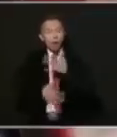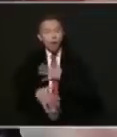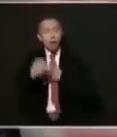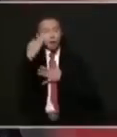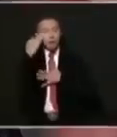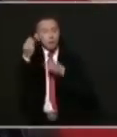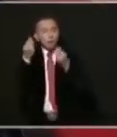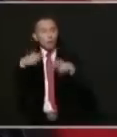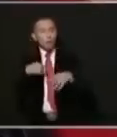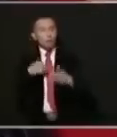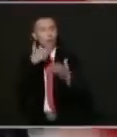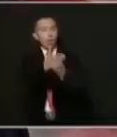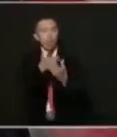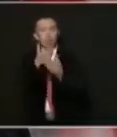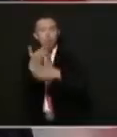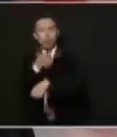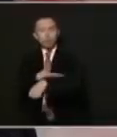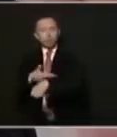27.